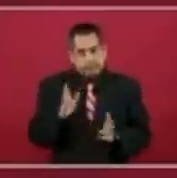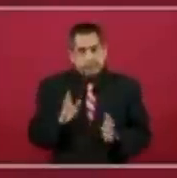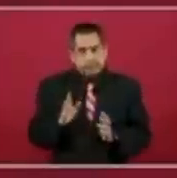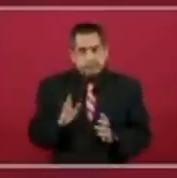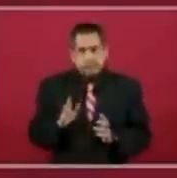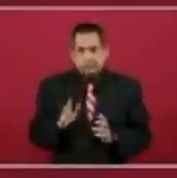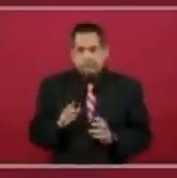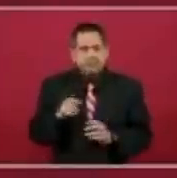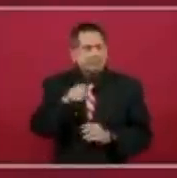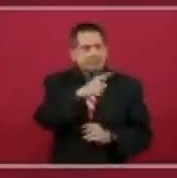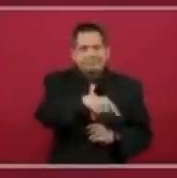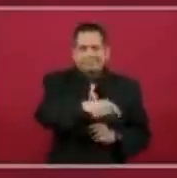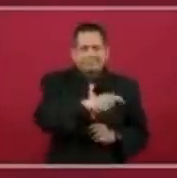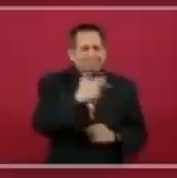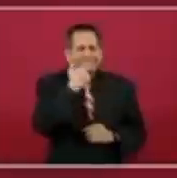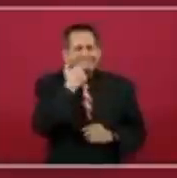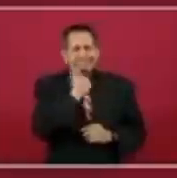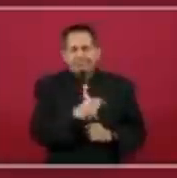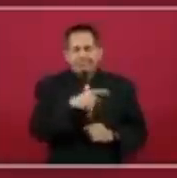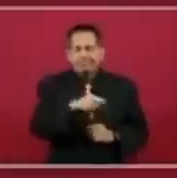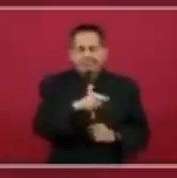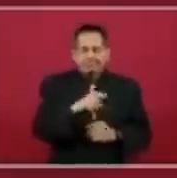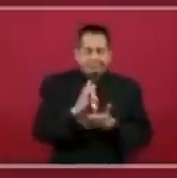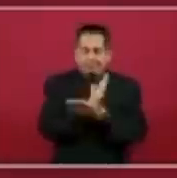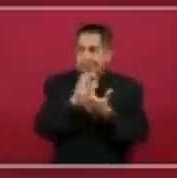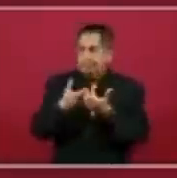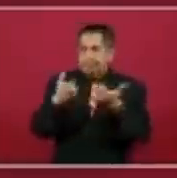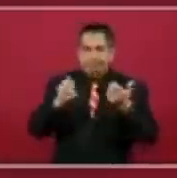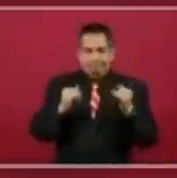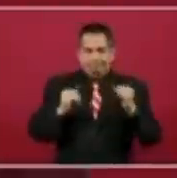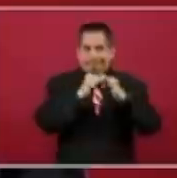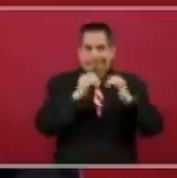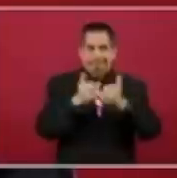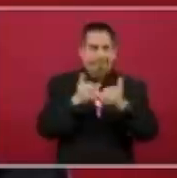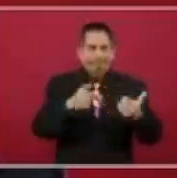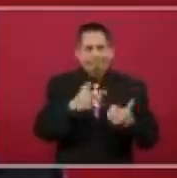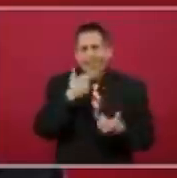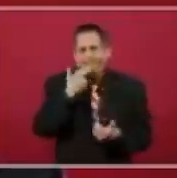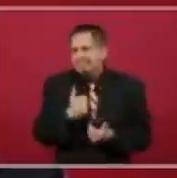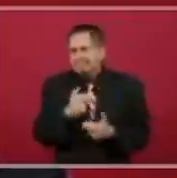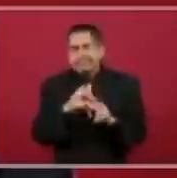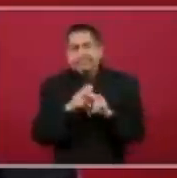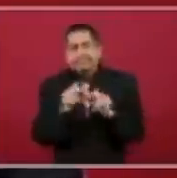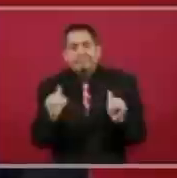eran tan ineficientes estos organismos que ni siquiera